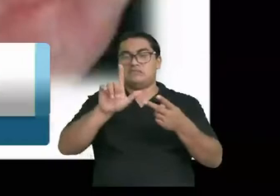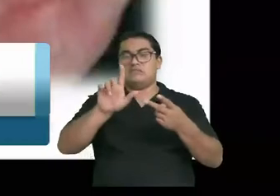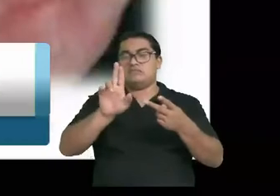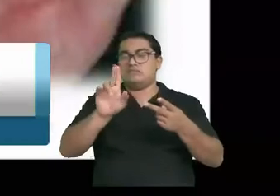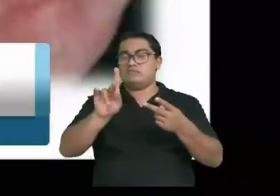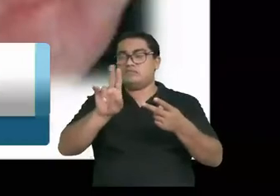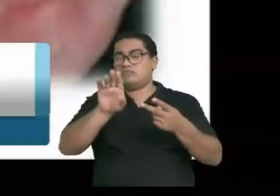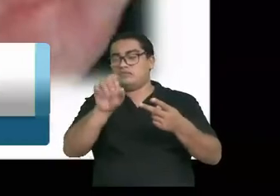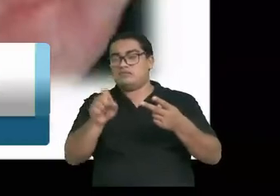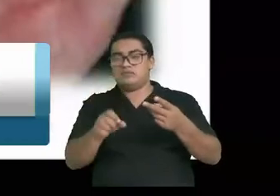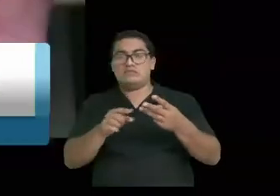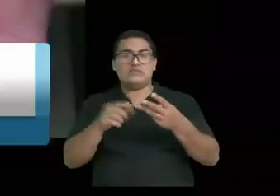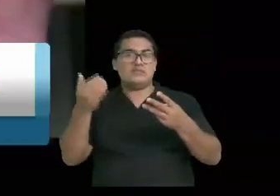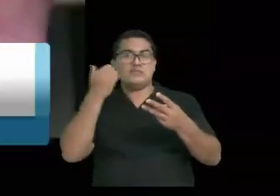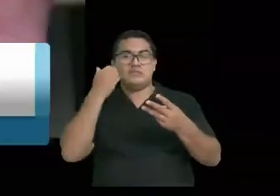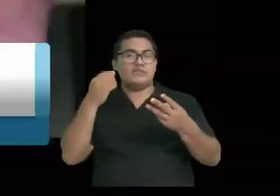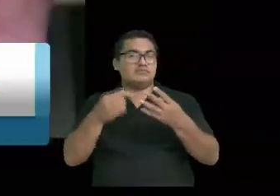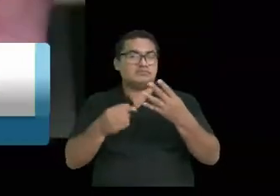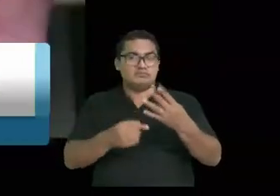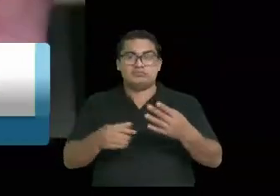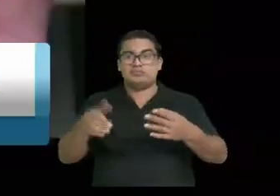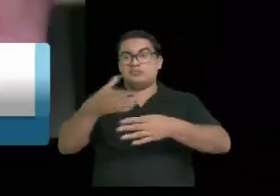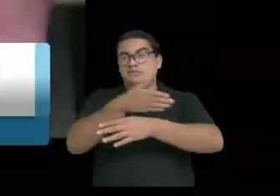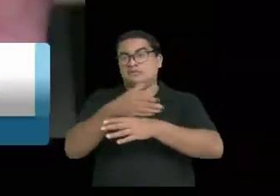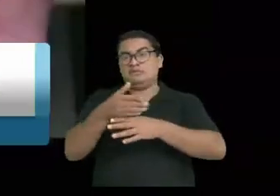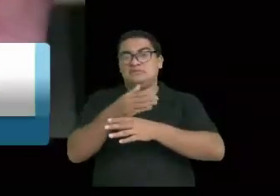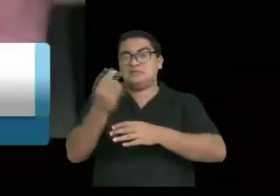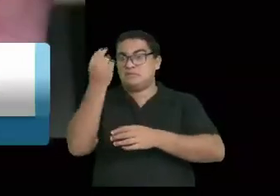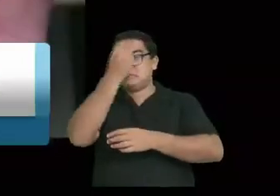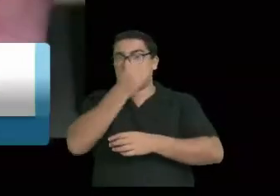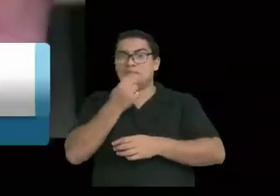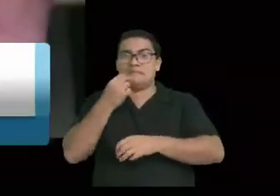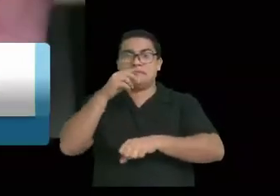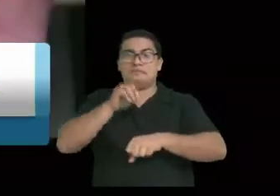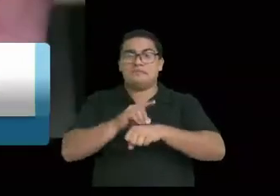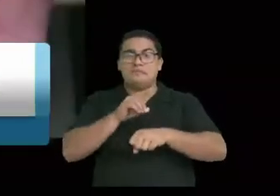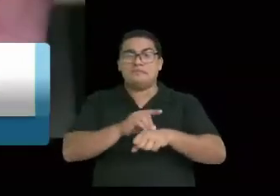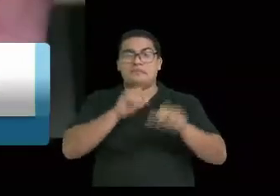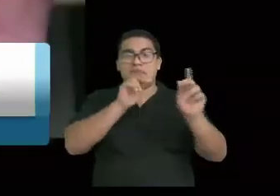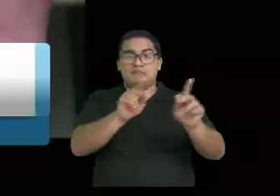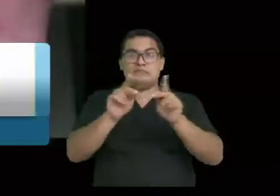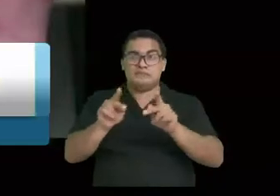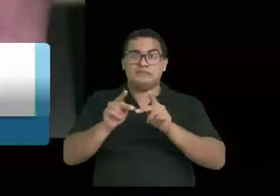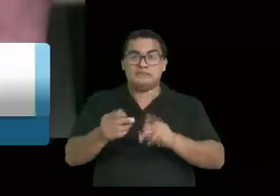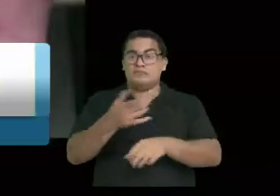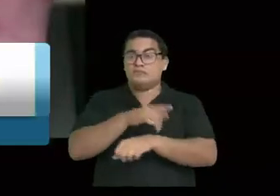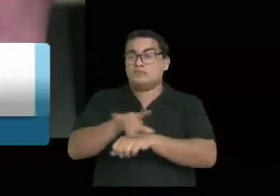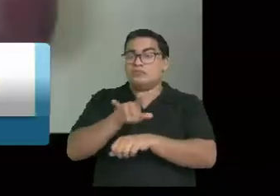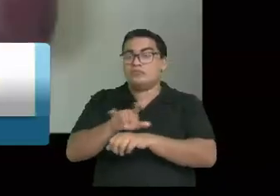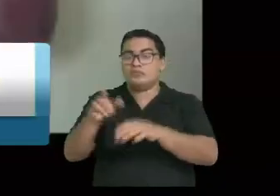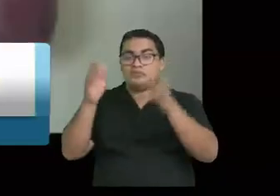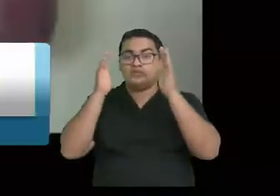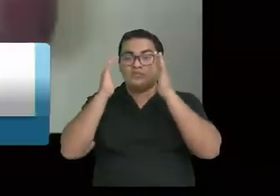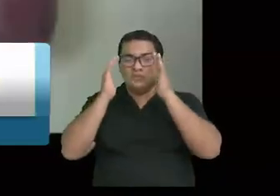enfermedades autoinmunes de base. De hecho, es una de las consultas por las cuales los pacientes buscan